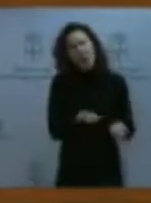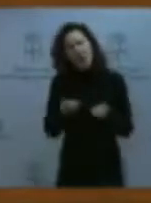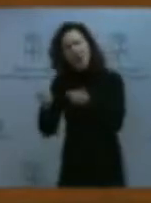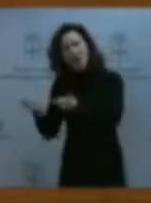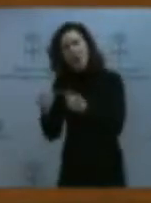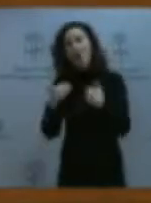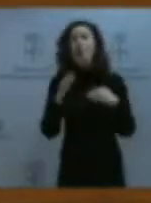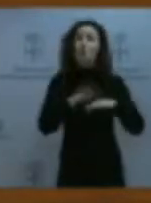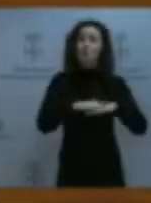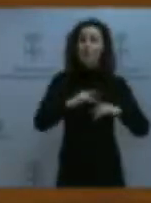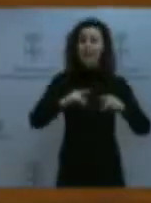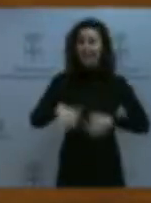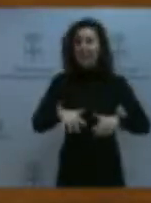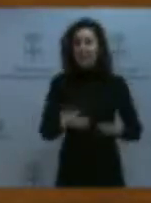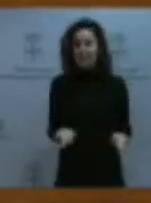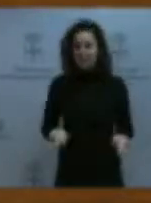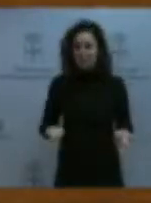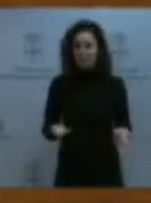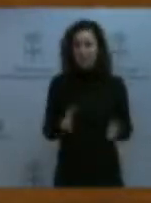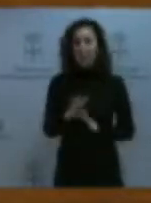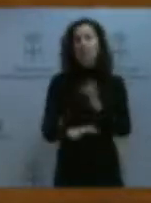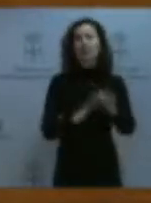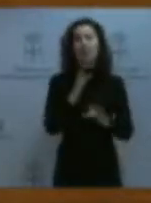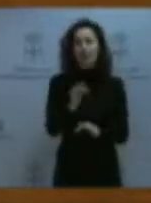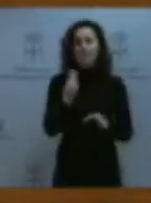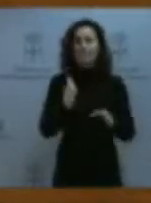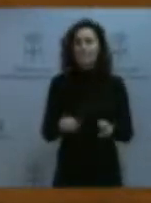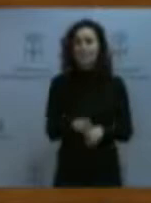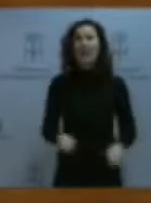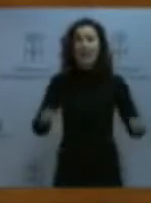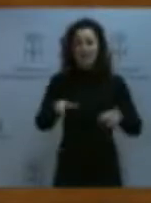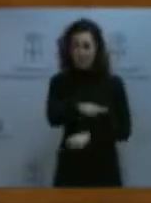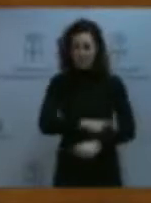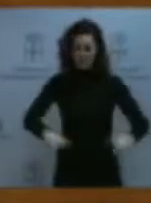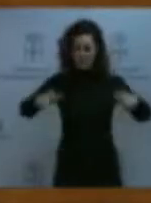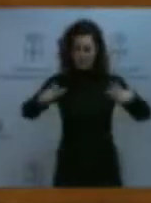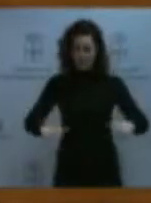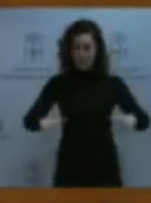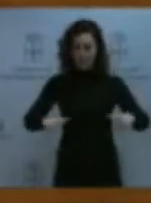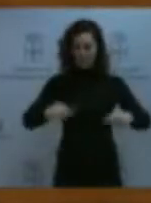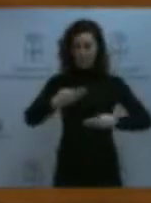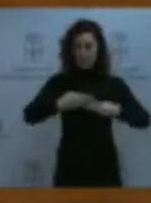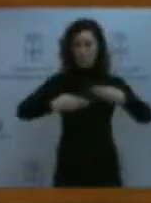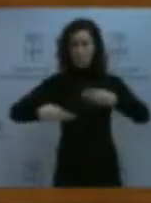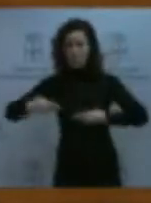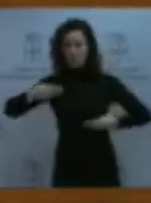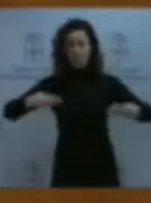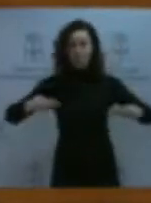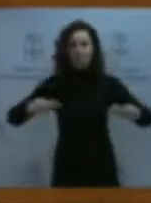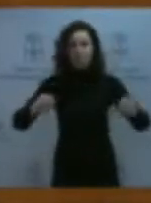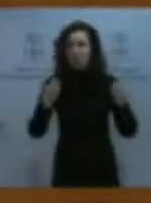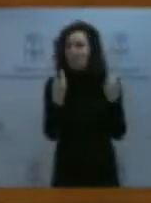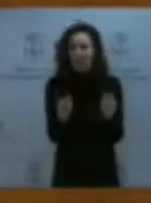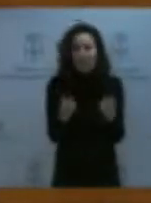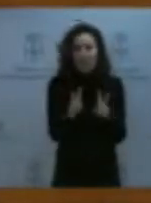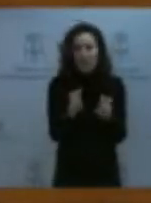Además, con esta reconstrucción de la plaza y el levantamiento de ese muro, se da el traste también con otra cuestión importante, y es que se corre un tupido velo